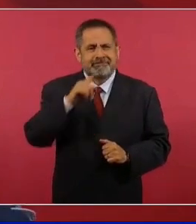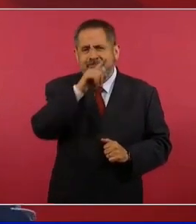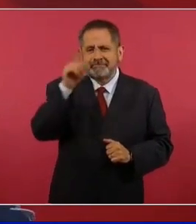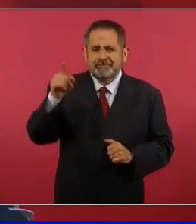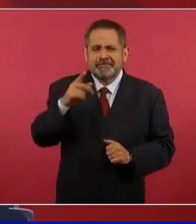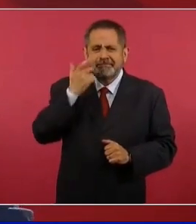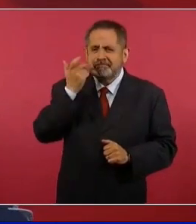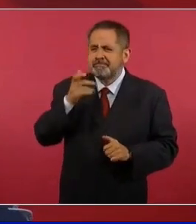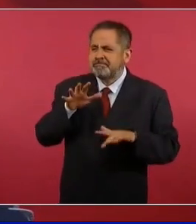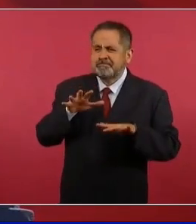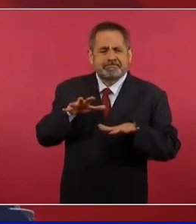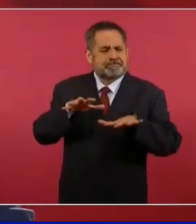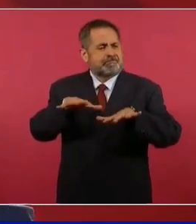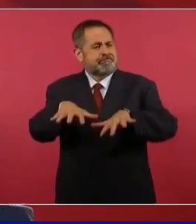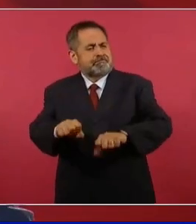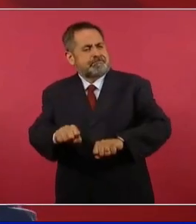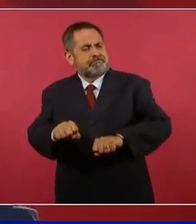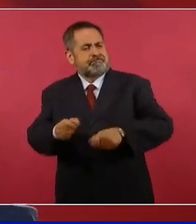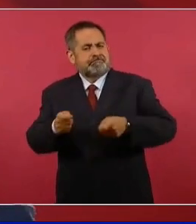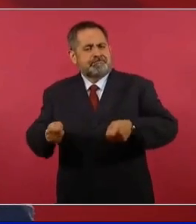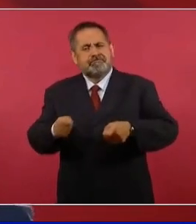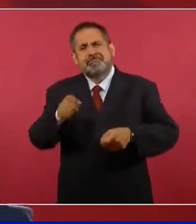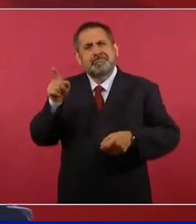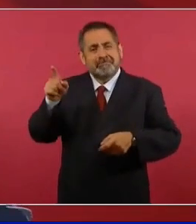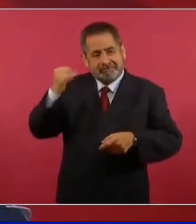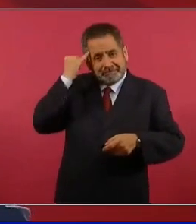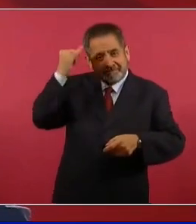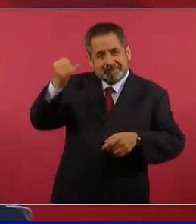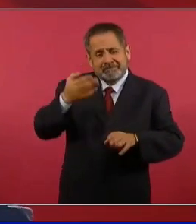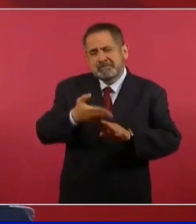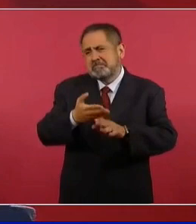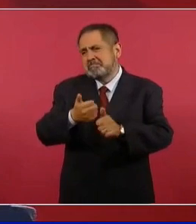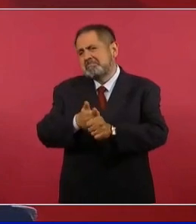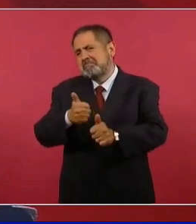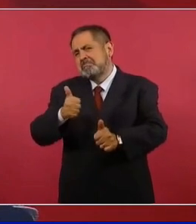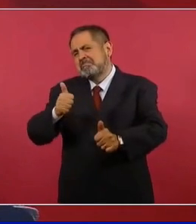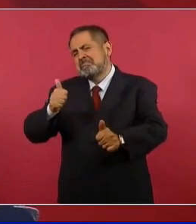colonialista, muy atrasada.